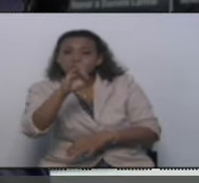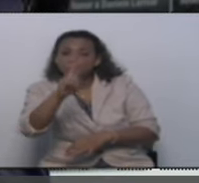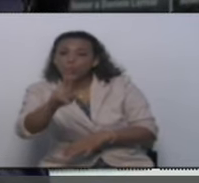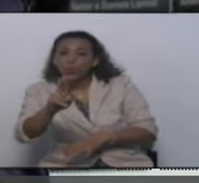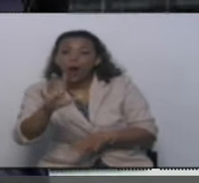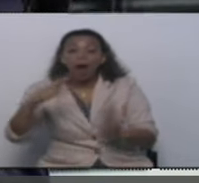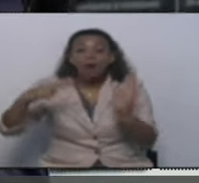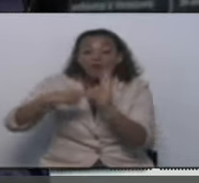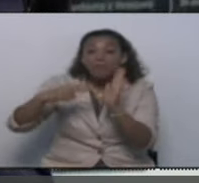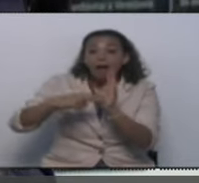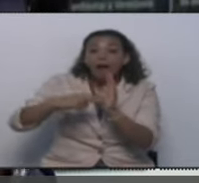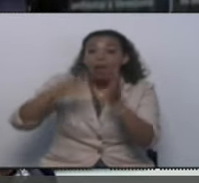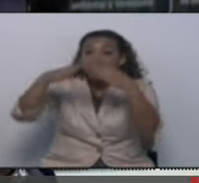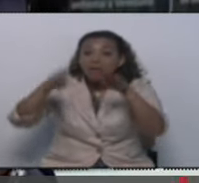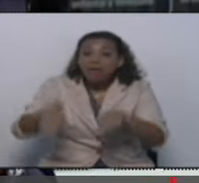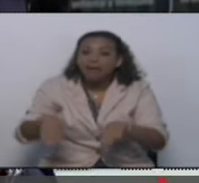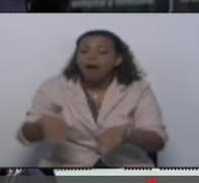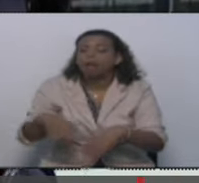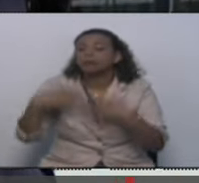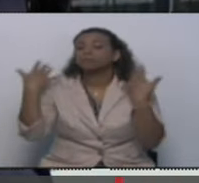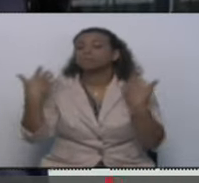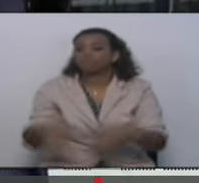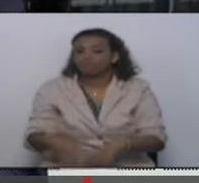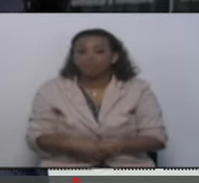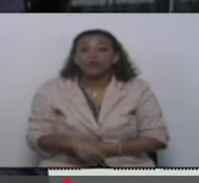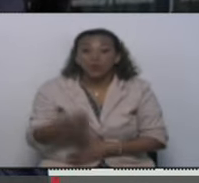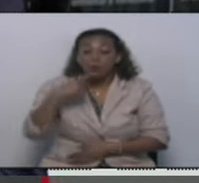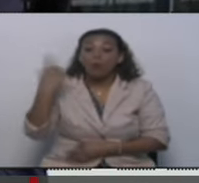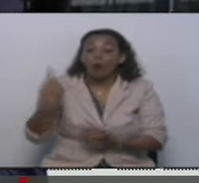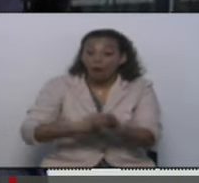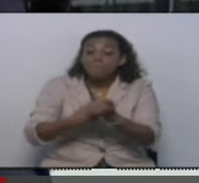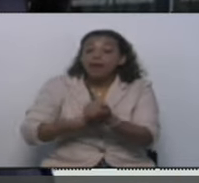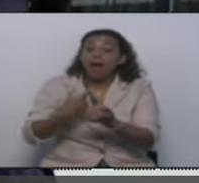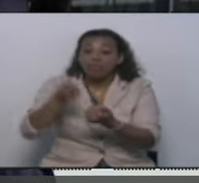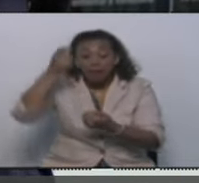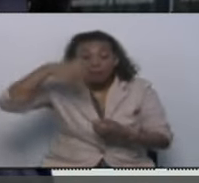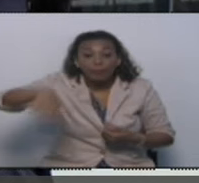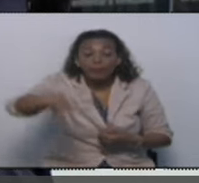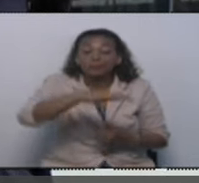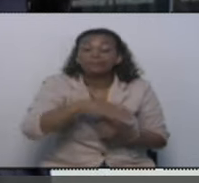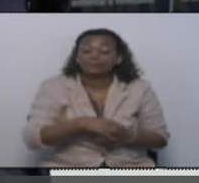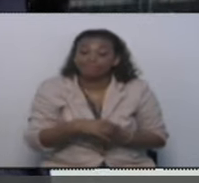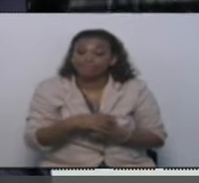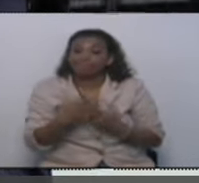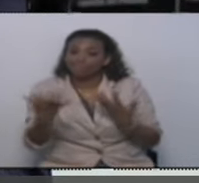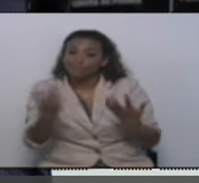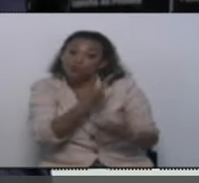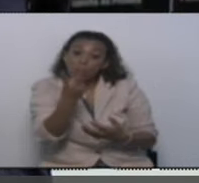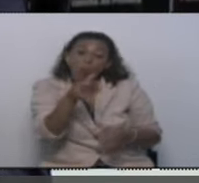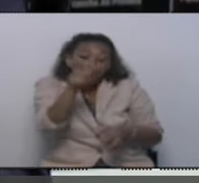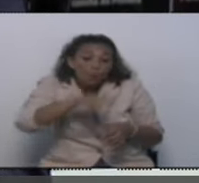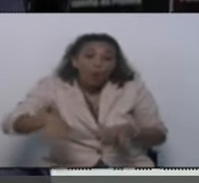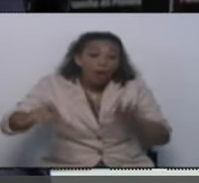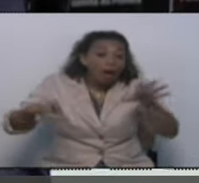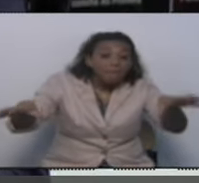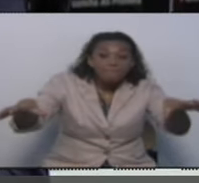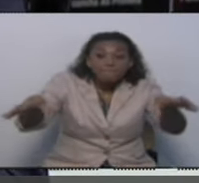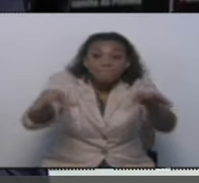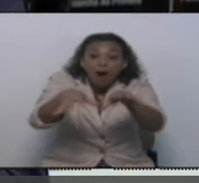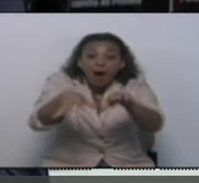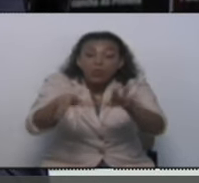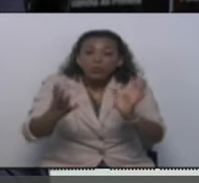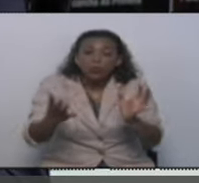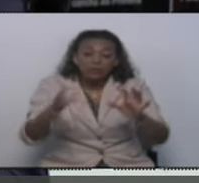Líbano, Siria acoge como hermanos también al pueblo del Líbano. Son dos pueblos que están casados, no